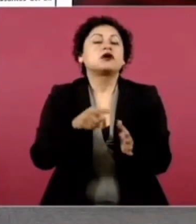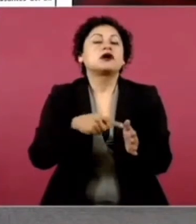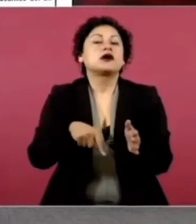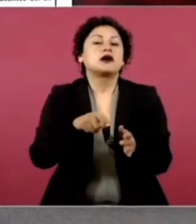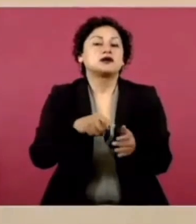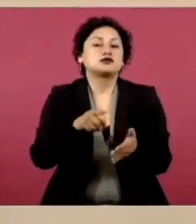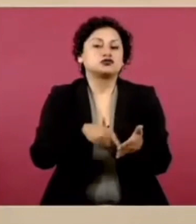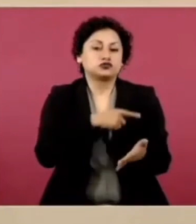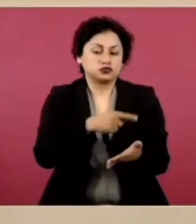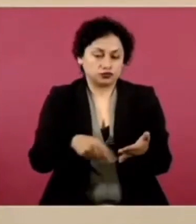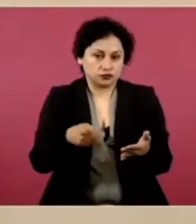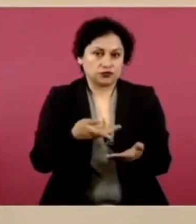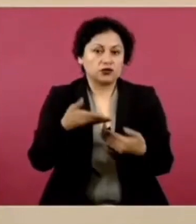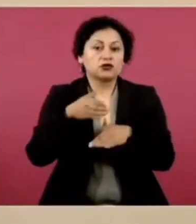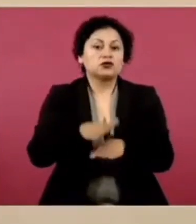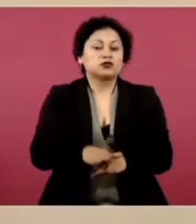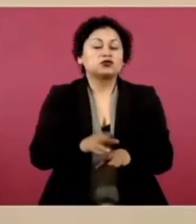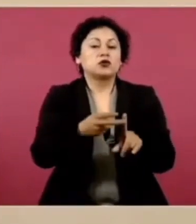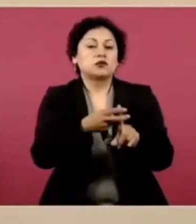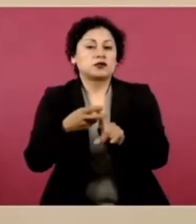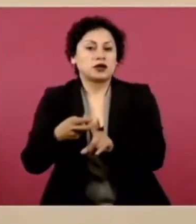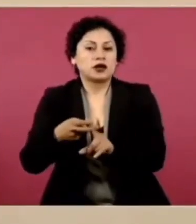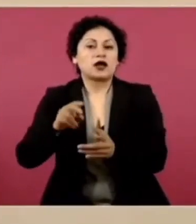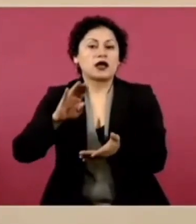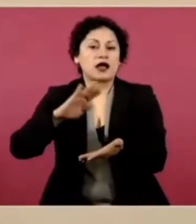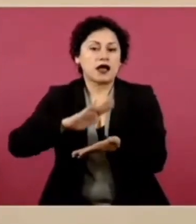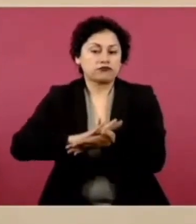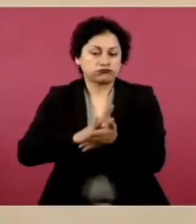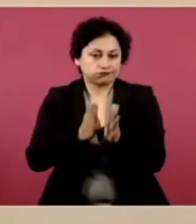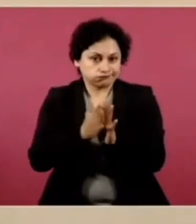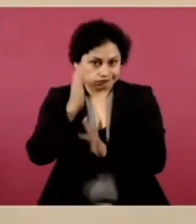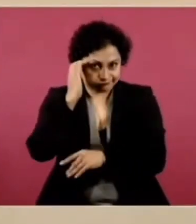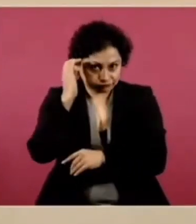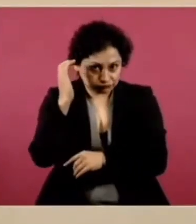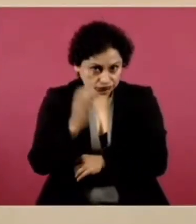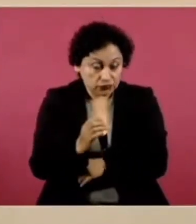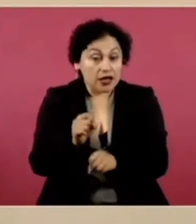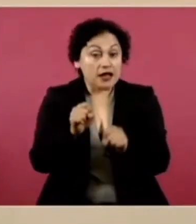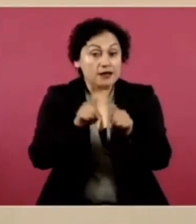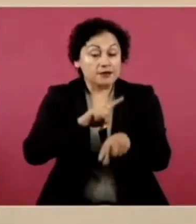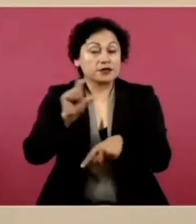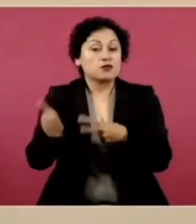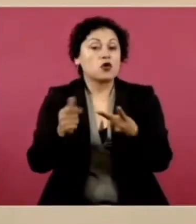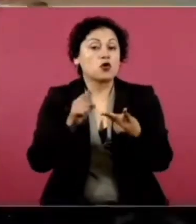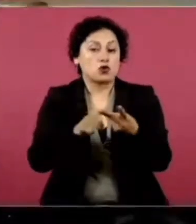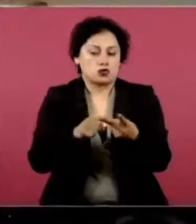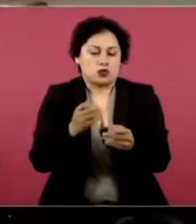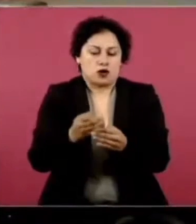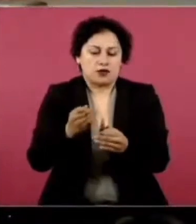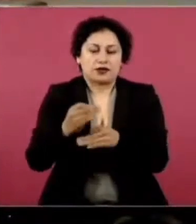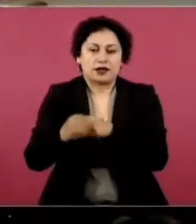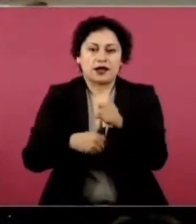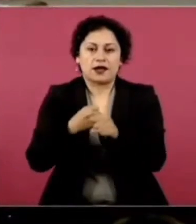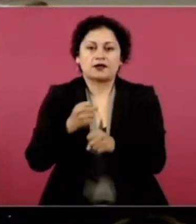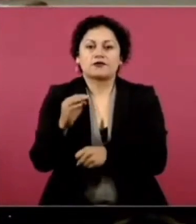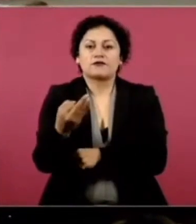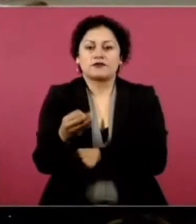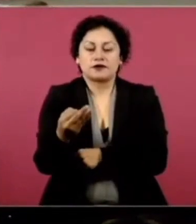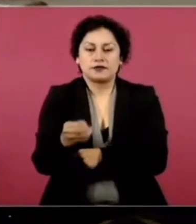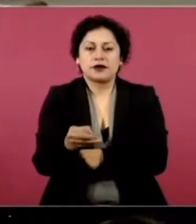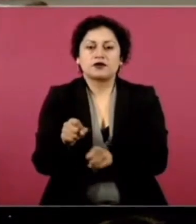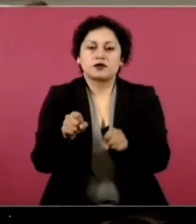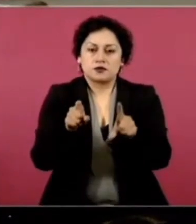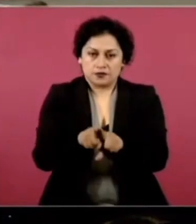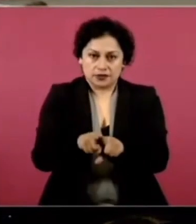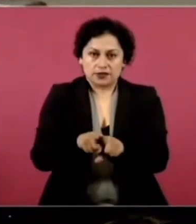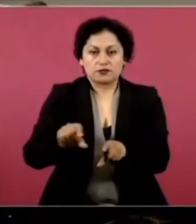de aprehensión por el delito de delincuencia organizada, así como un amparo en este año, en febrero, el cual ya fue revocado